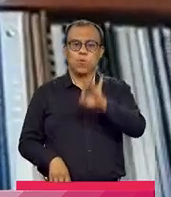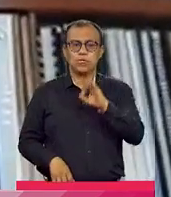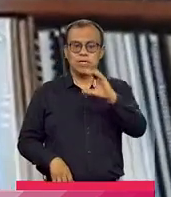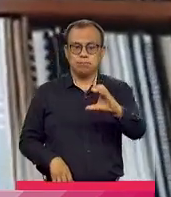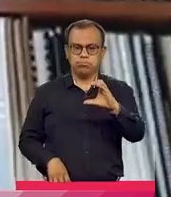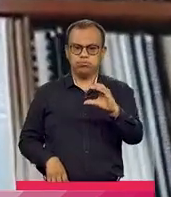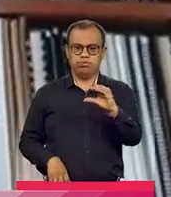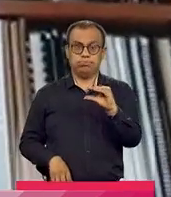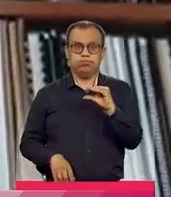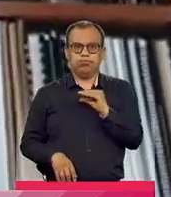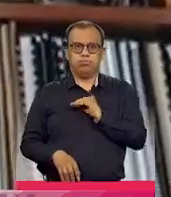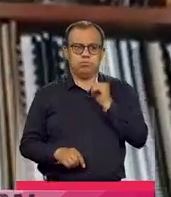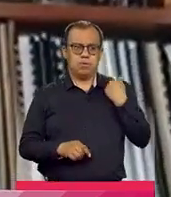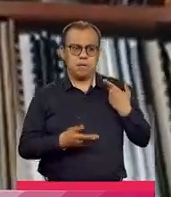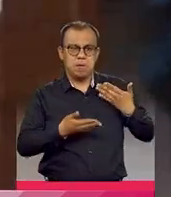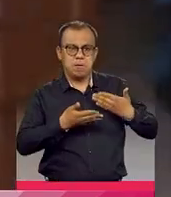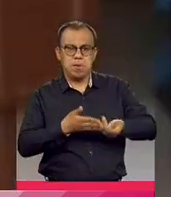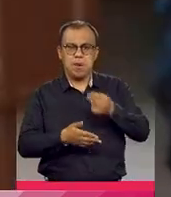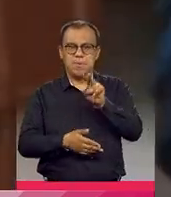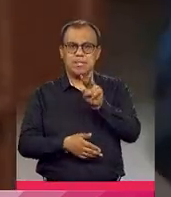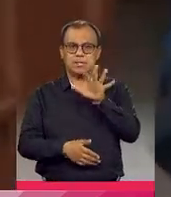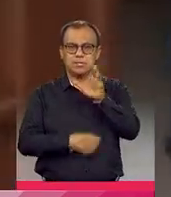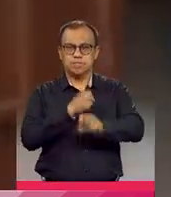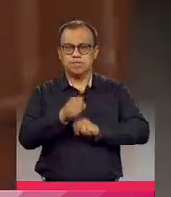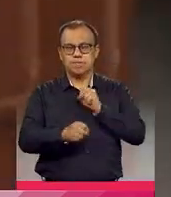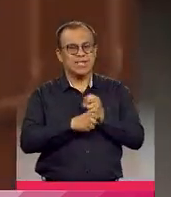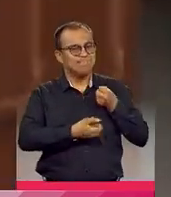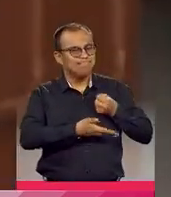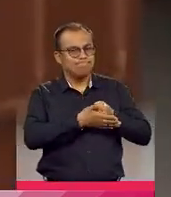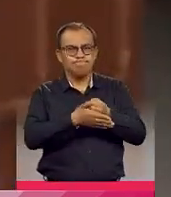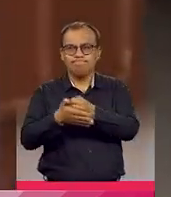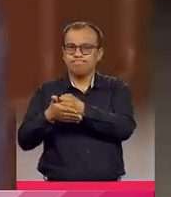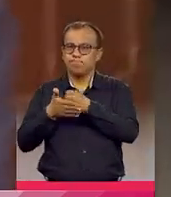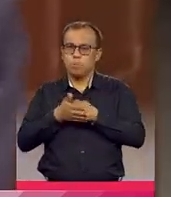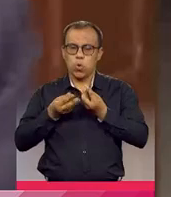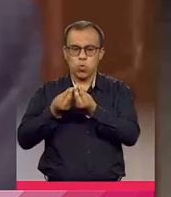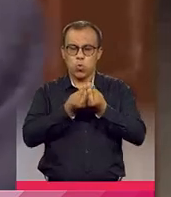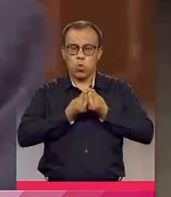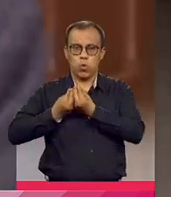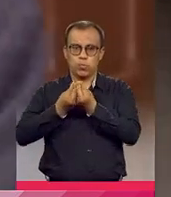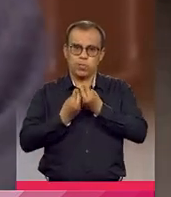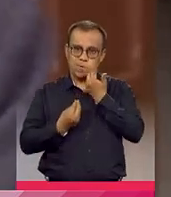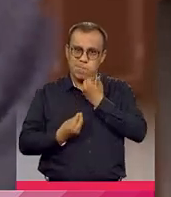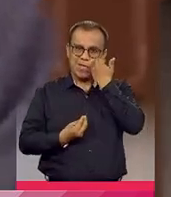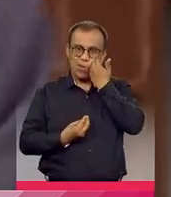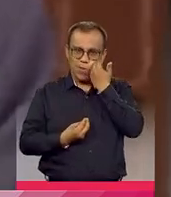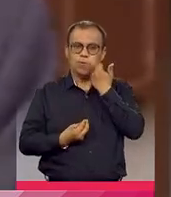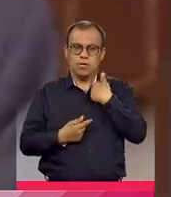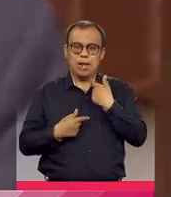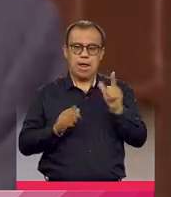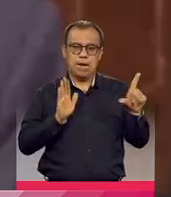ingresos en los últimos 25 años. Buscan insistir en la creación del Consejo Nacional del Adulto Mayor que establece